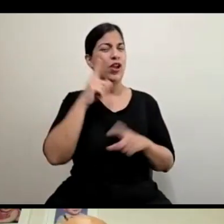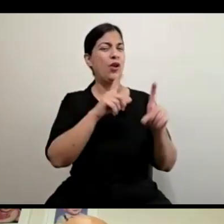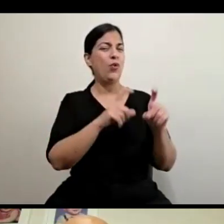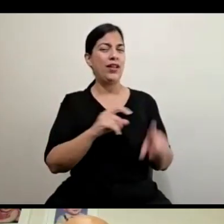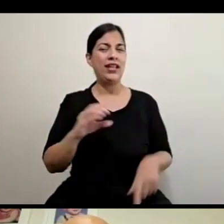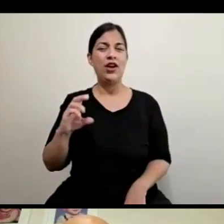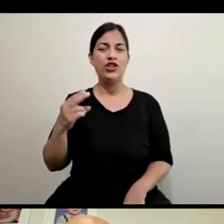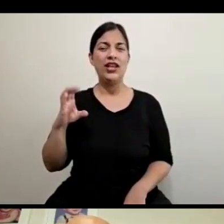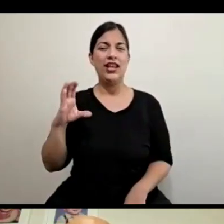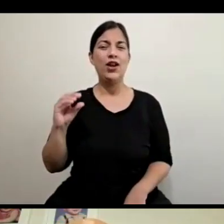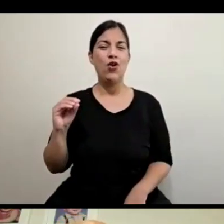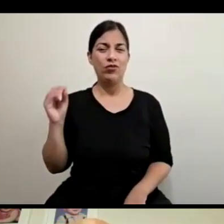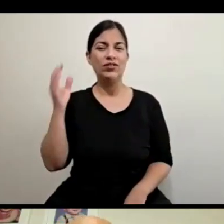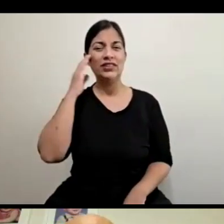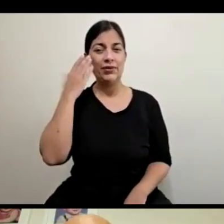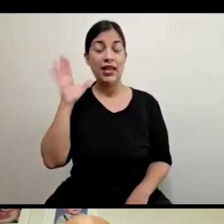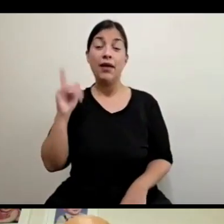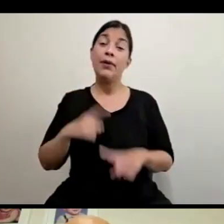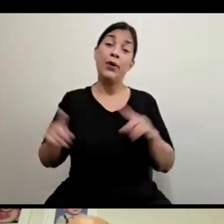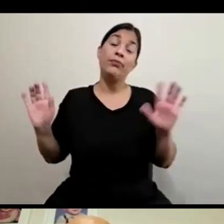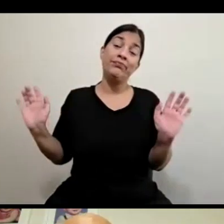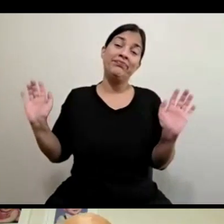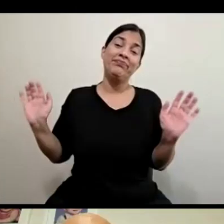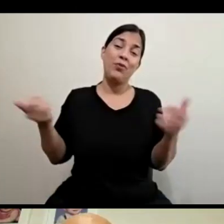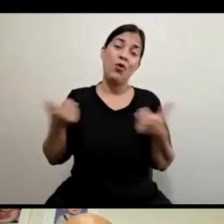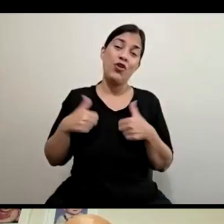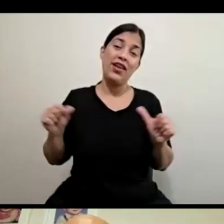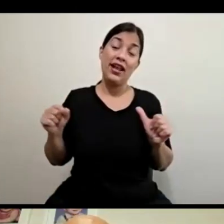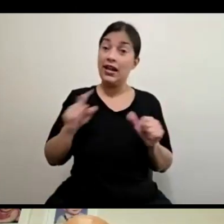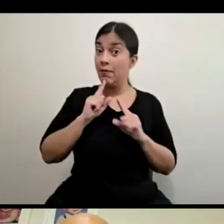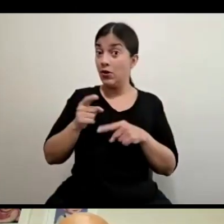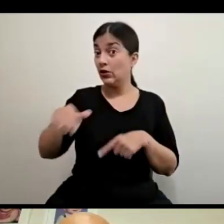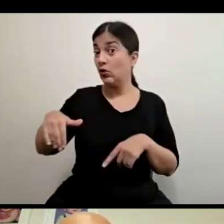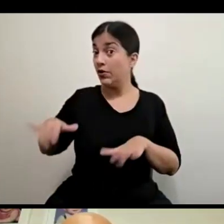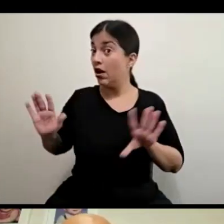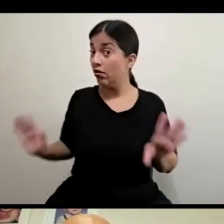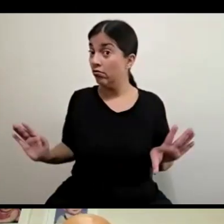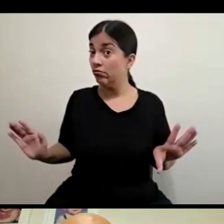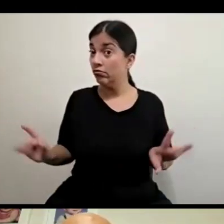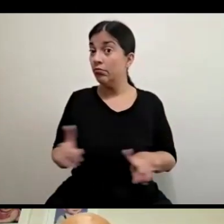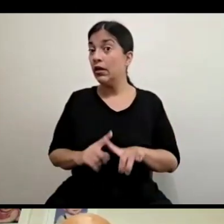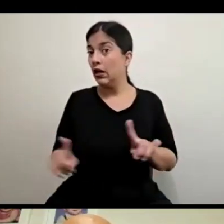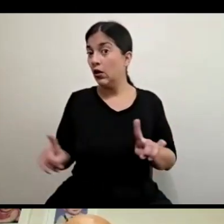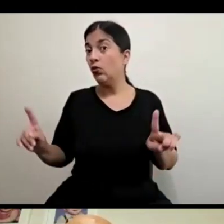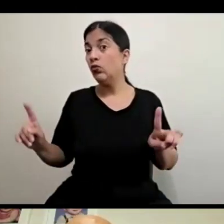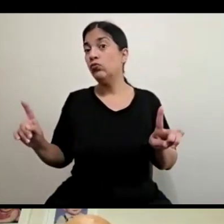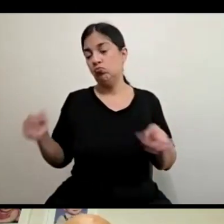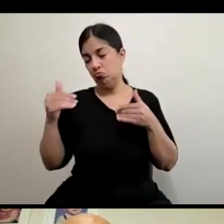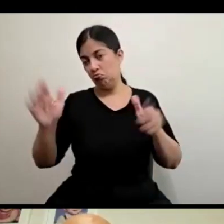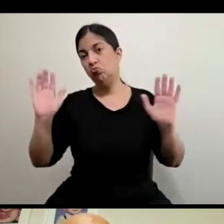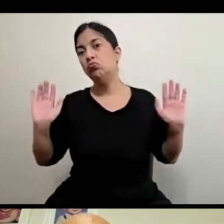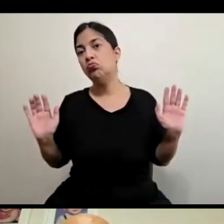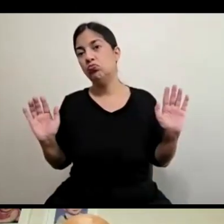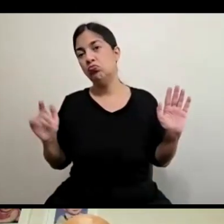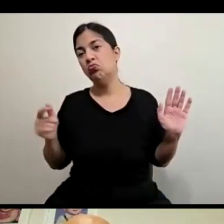yo sé lo que es tal cosa, pero bueno, como quieran. No vamos a decir la respuesta todavía, Checo, pero tú zumba porque yo